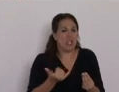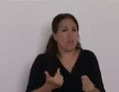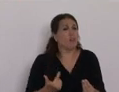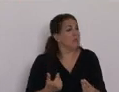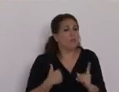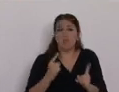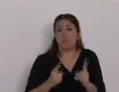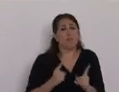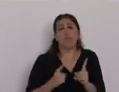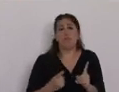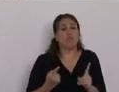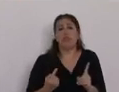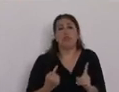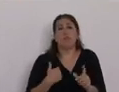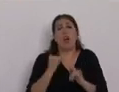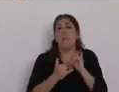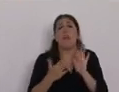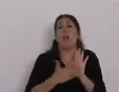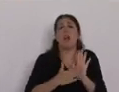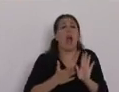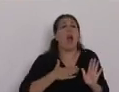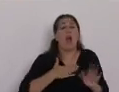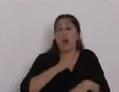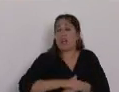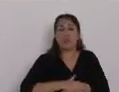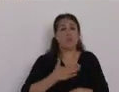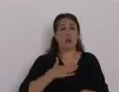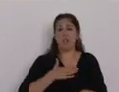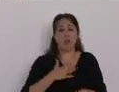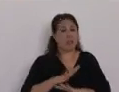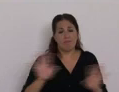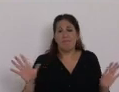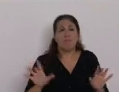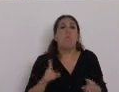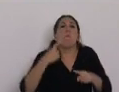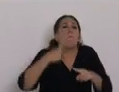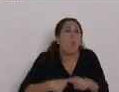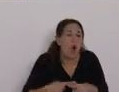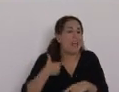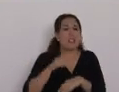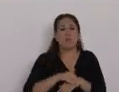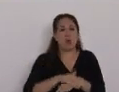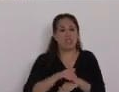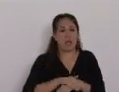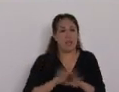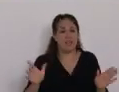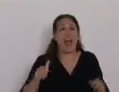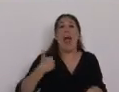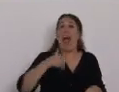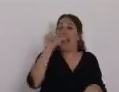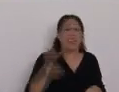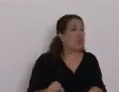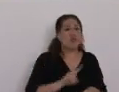criterio de responsabilidad, señora Presidenta. Absolutamente de responsabilidad. La Argentina no